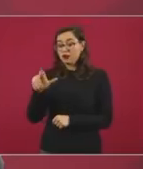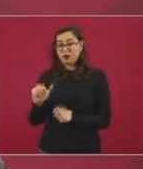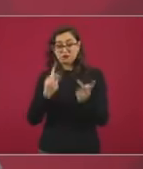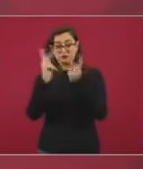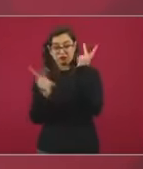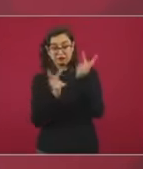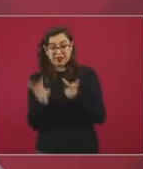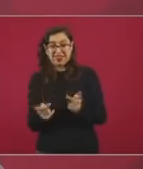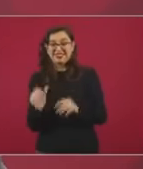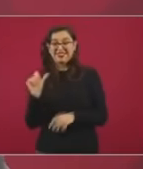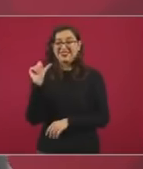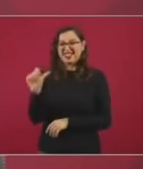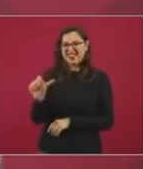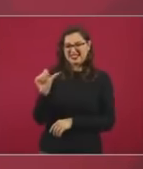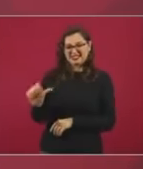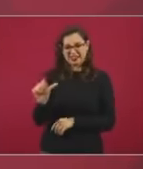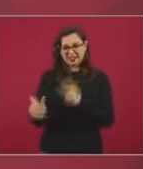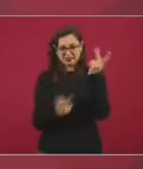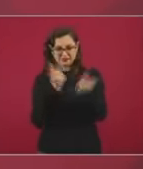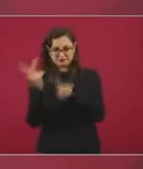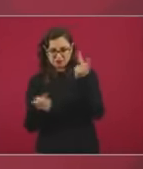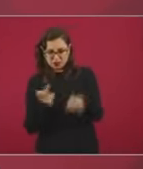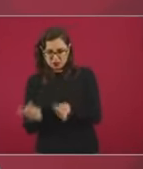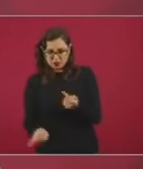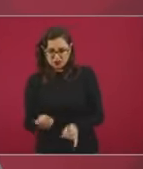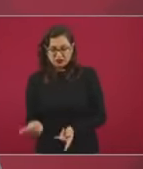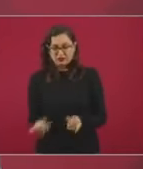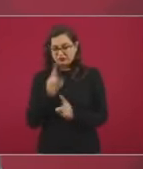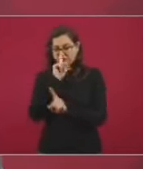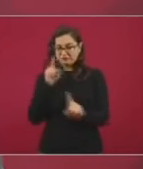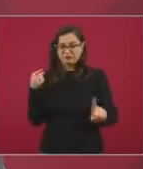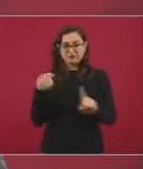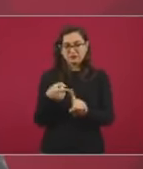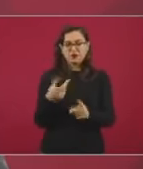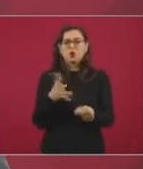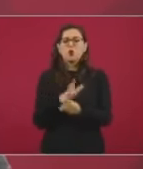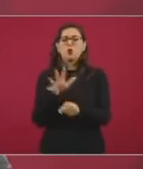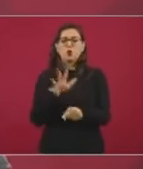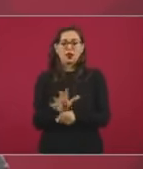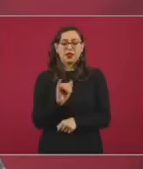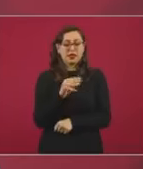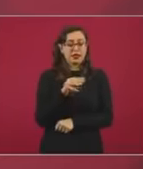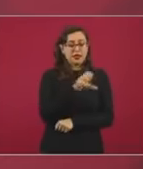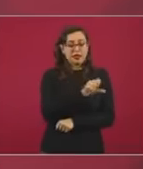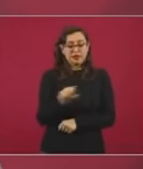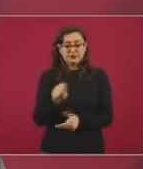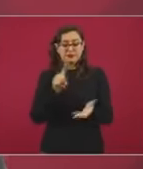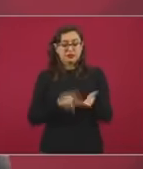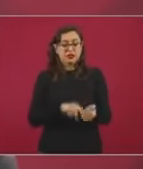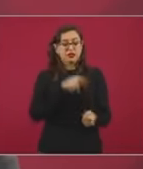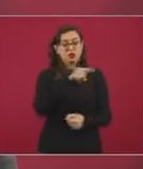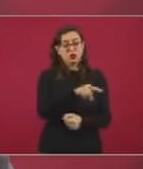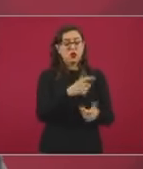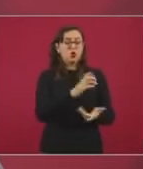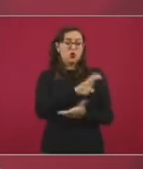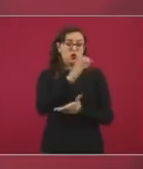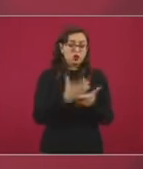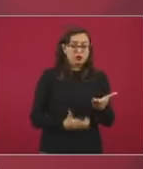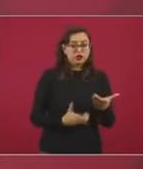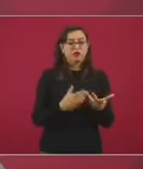total, todas enfocadas respecto a un tema: si el IMSS ha contratado empresas que han sido sancionadas o